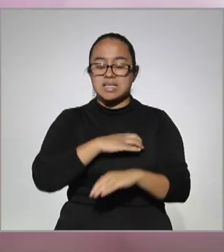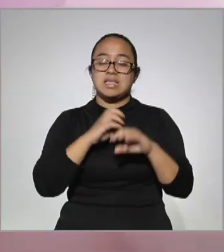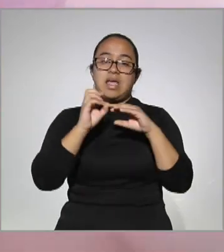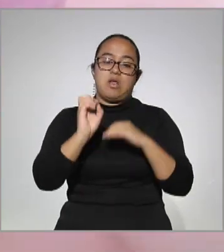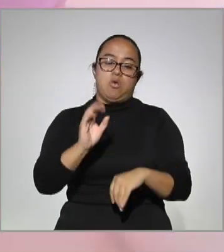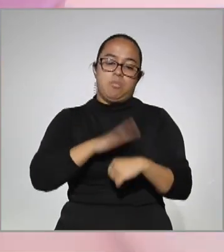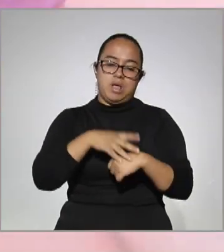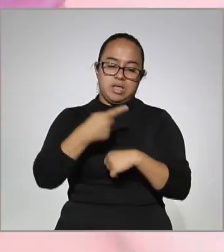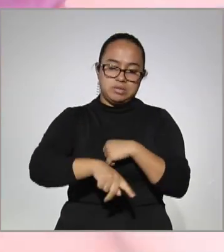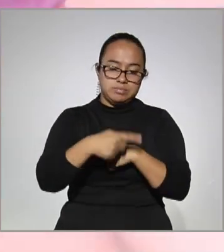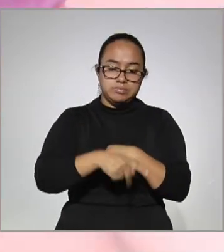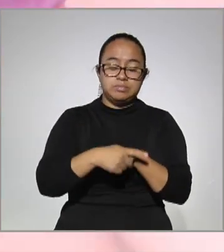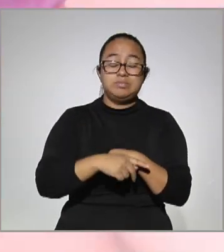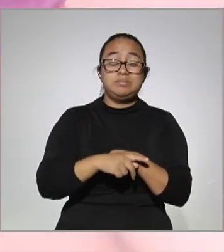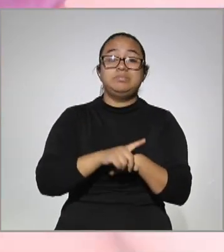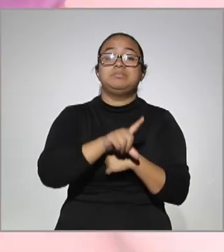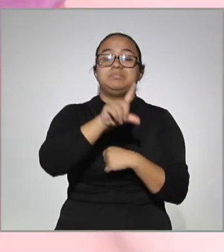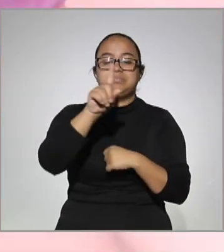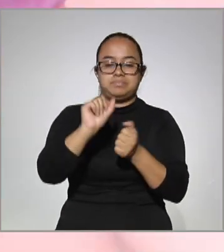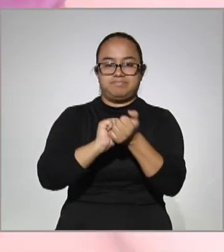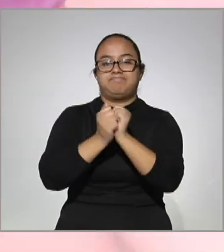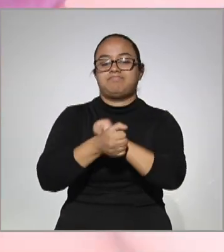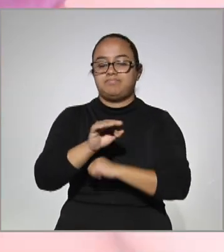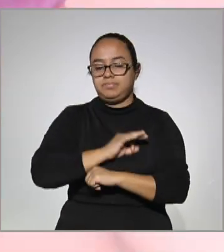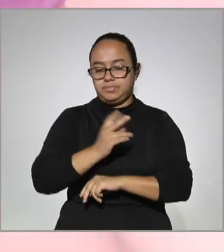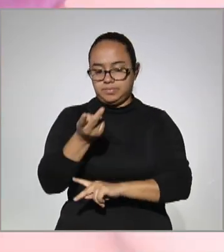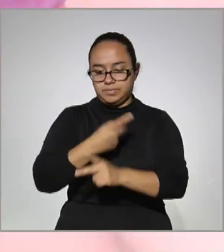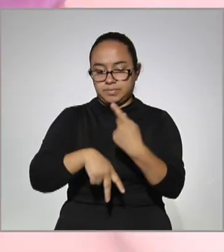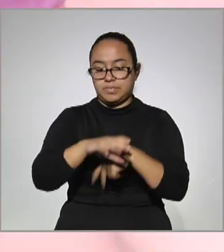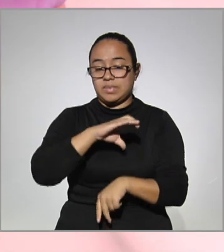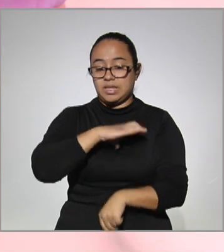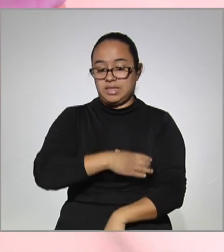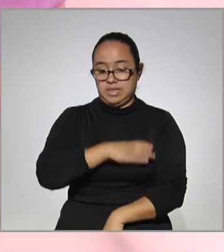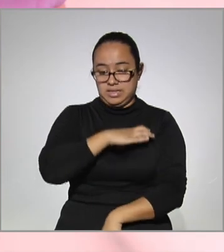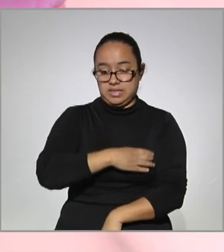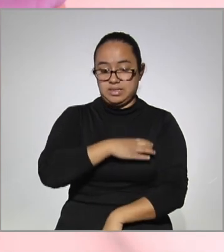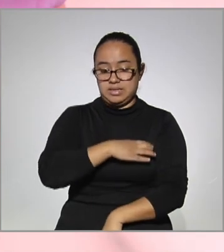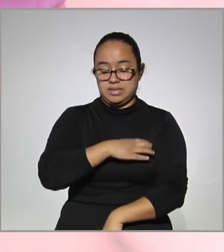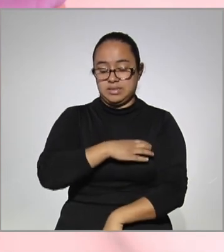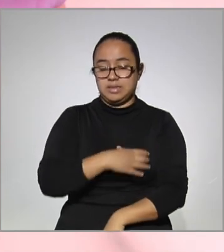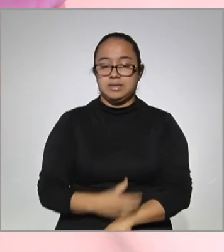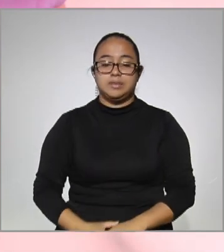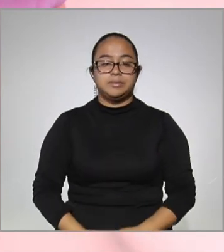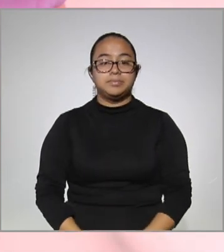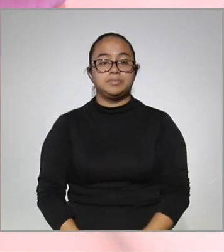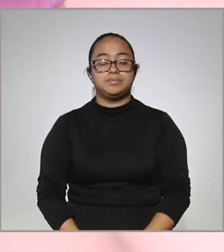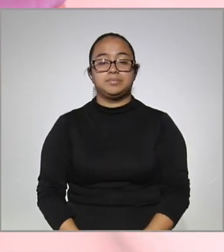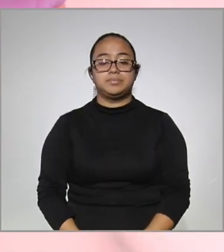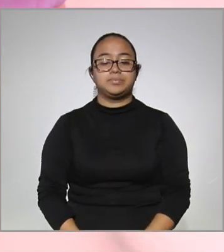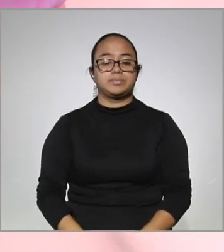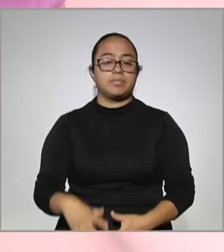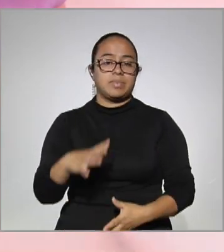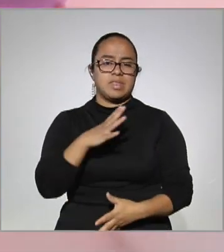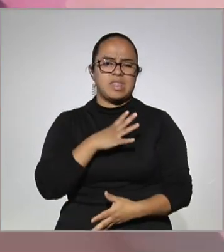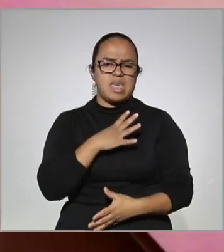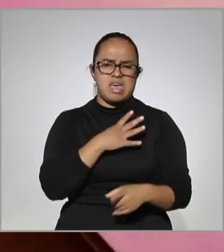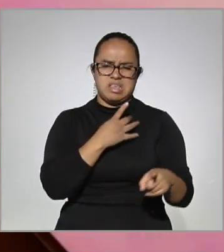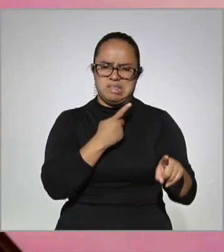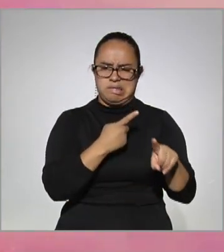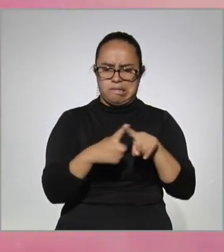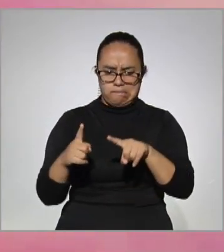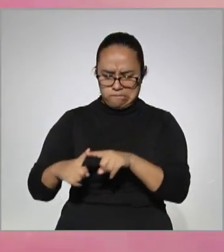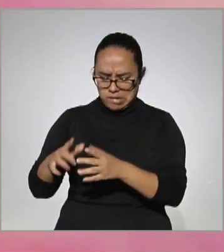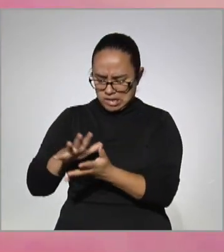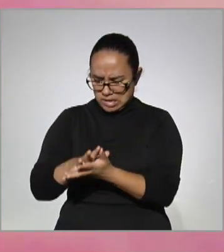grado para posteriormente desarrollar un cáncer cervicuterino. Hay una gran cantidad de estudios